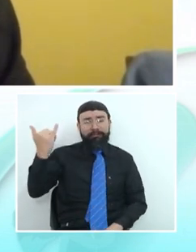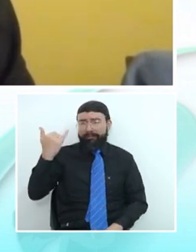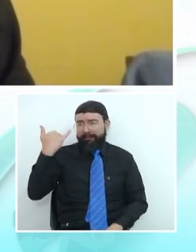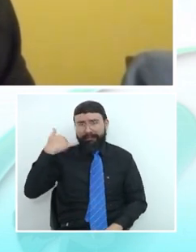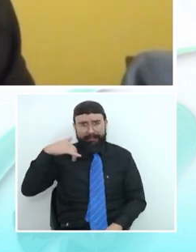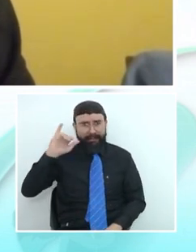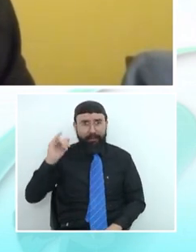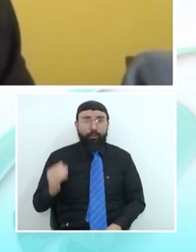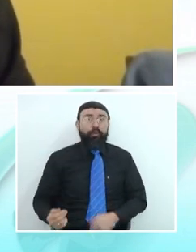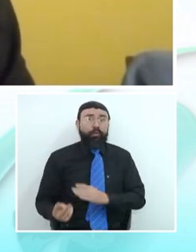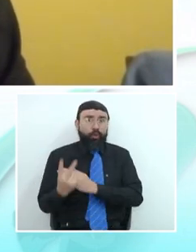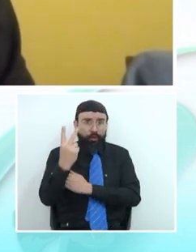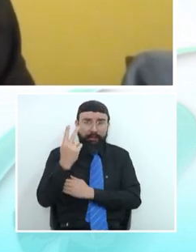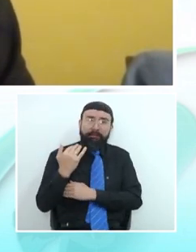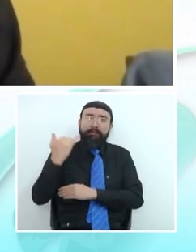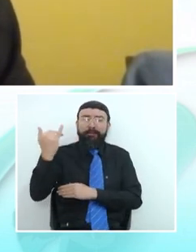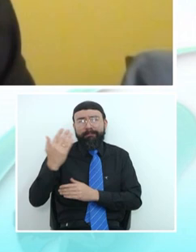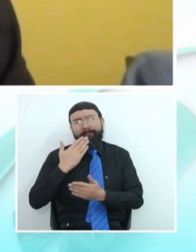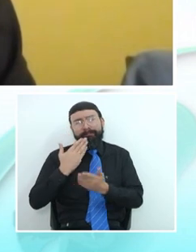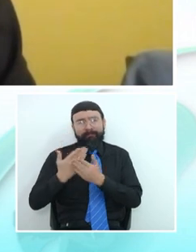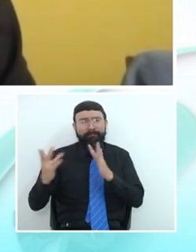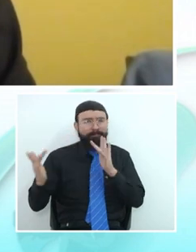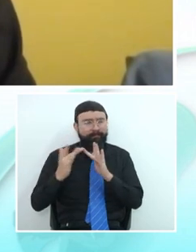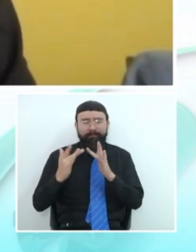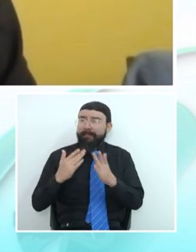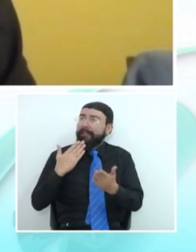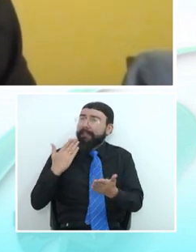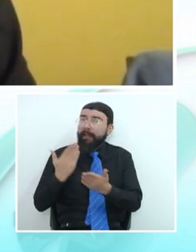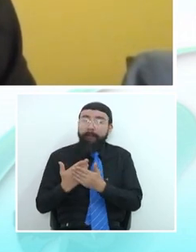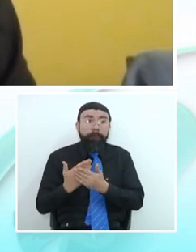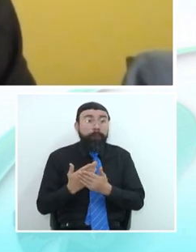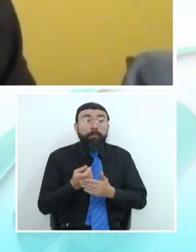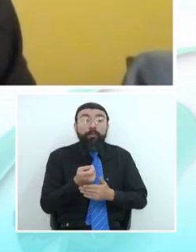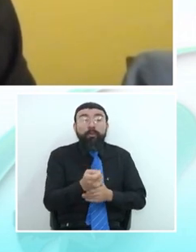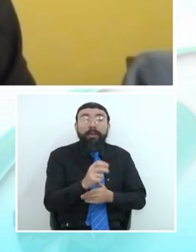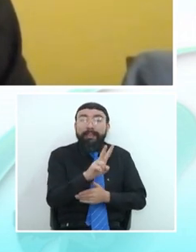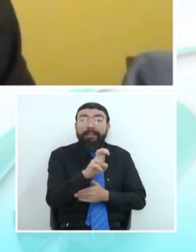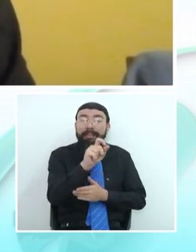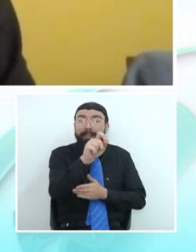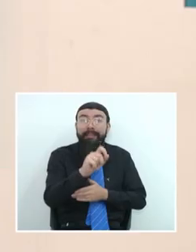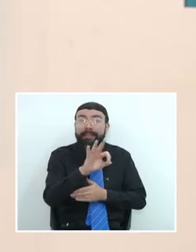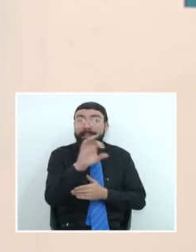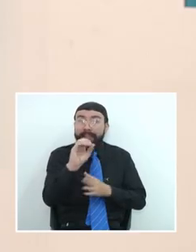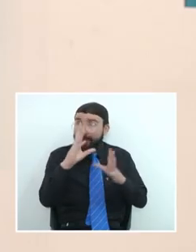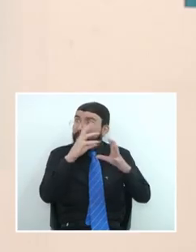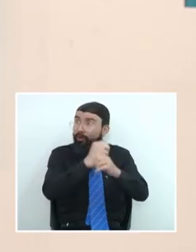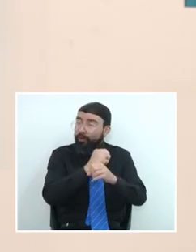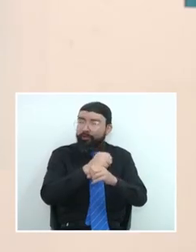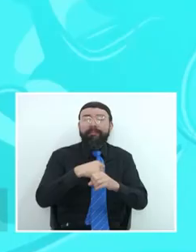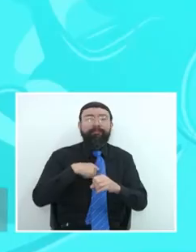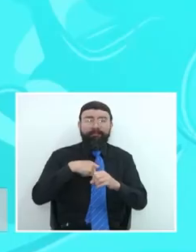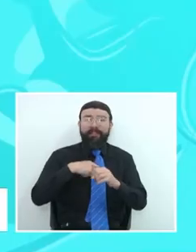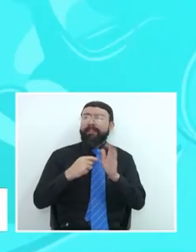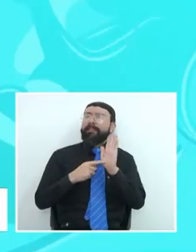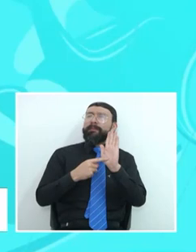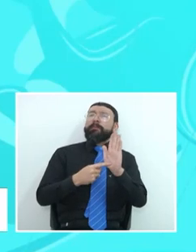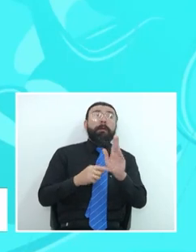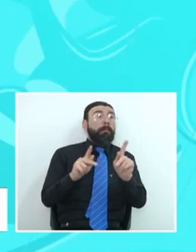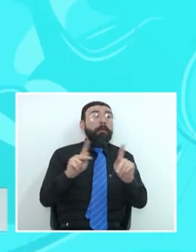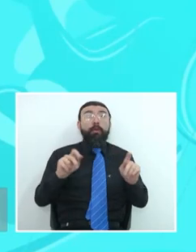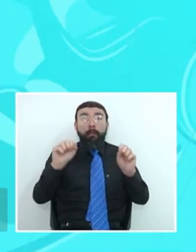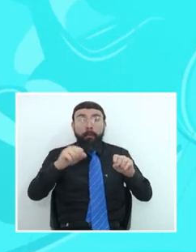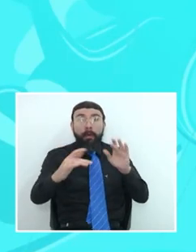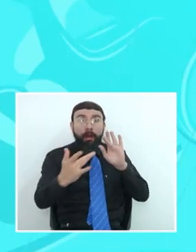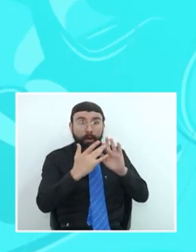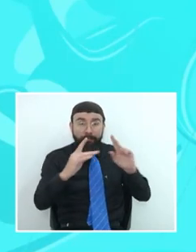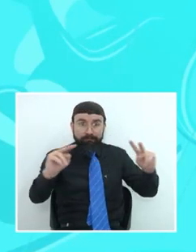poder contactarse con todos nosotros. Muchísimas gracias. Ahora a las 7:30 de la noche tengo una transmisión para las personas que se puedan contactar con